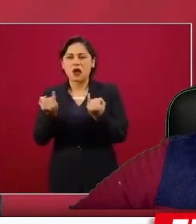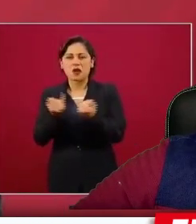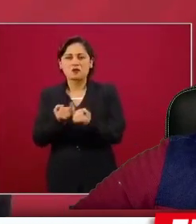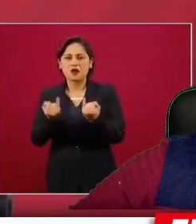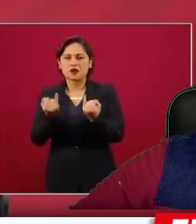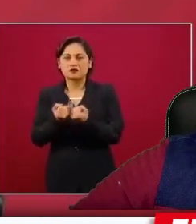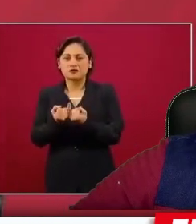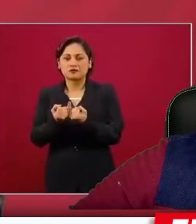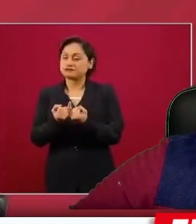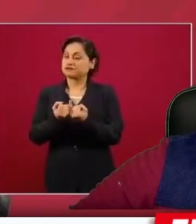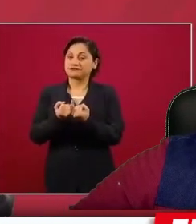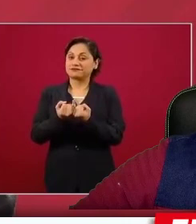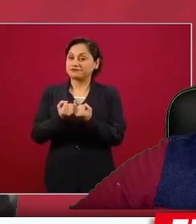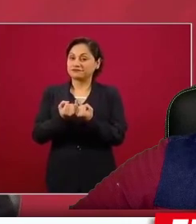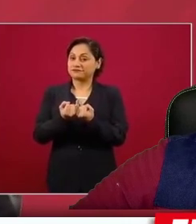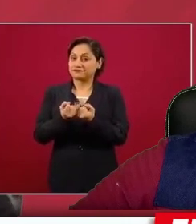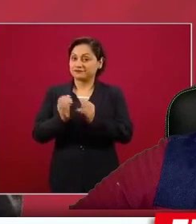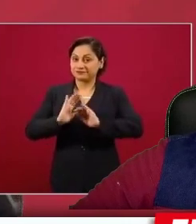Entonces ahora ya no.